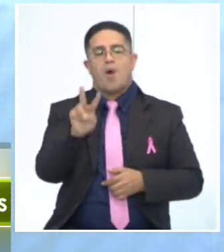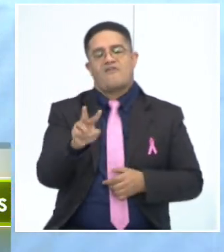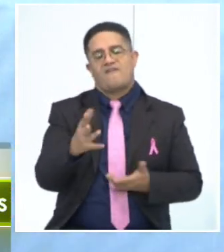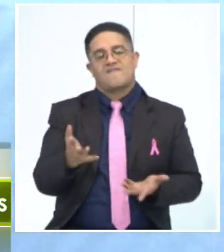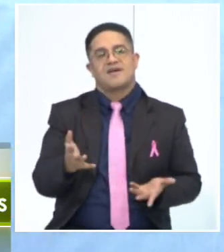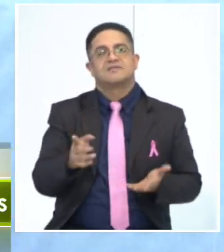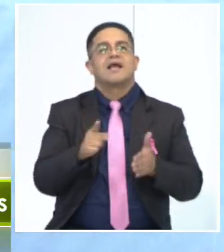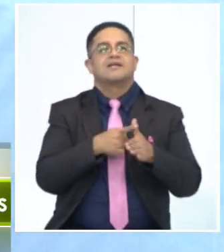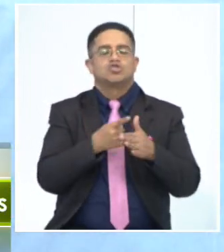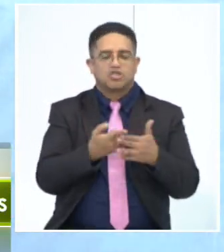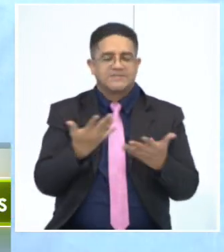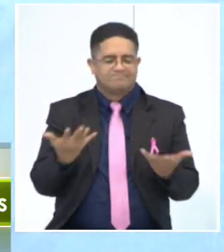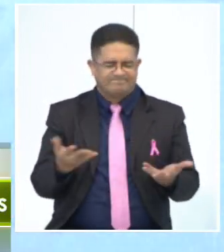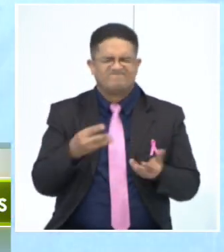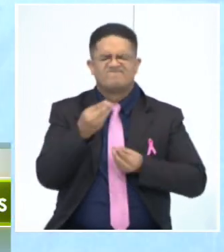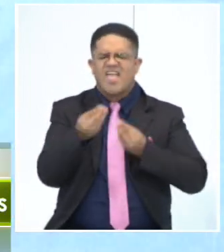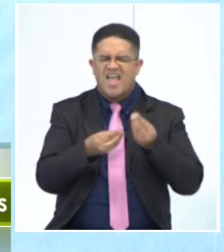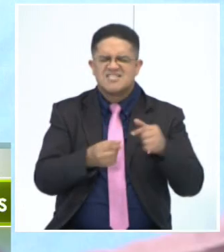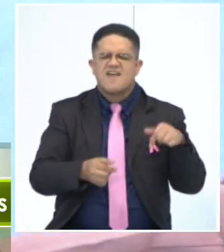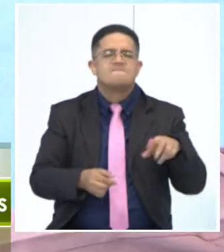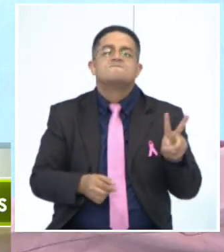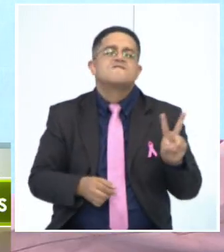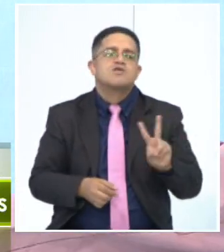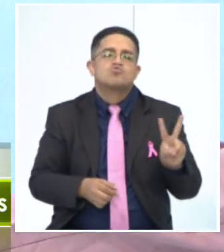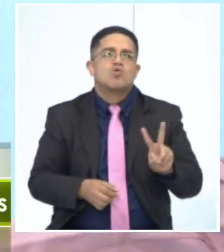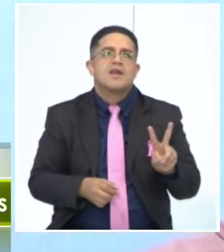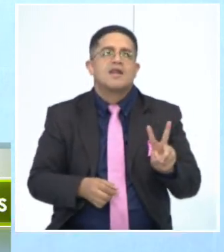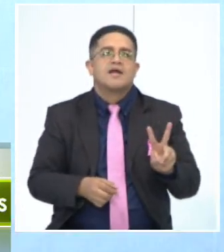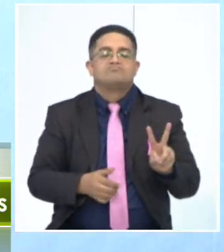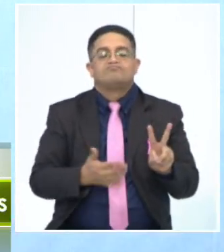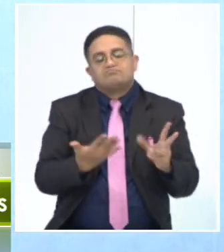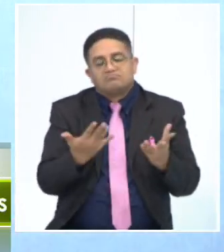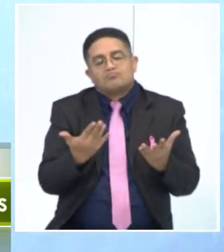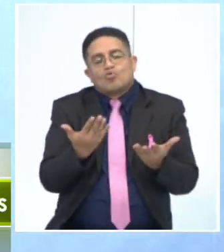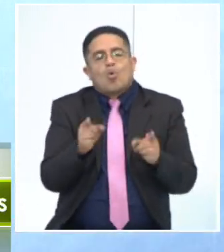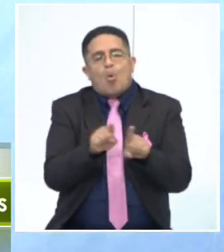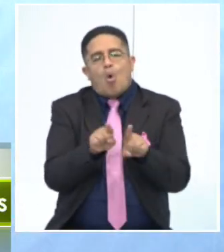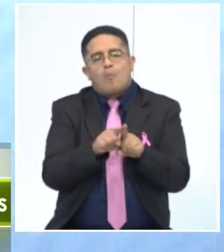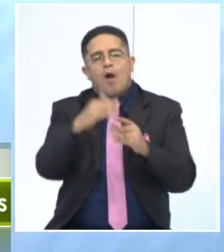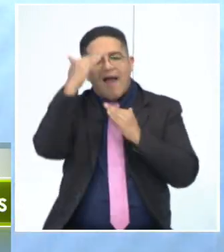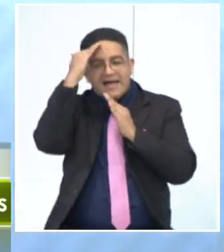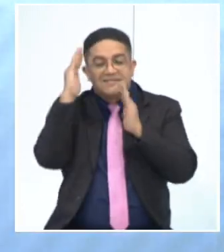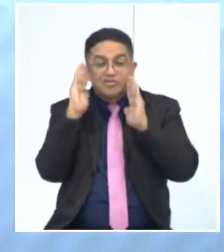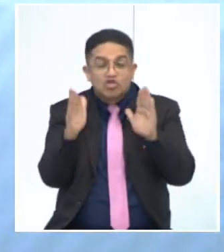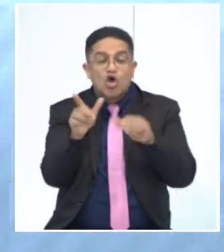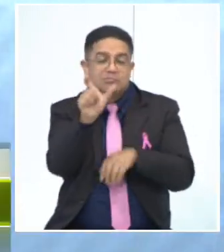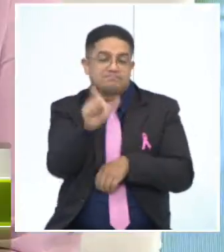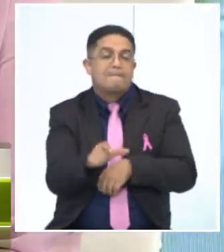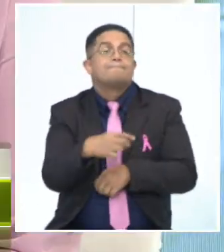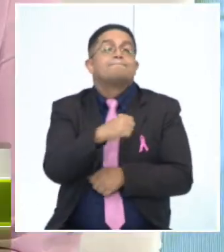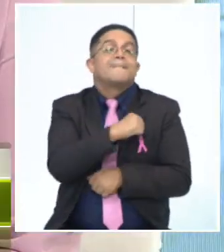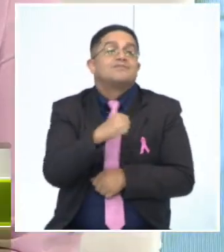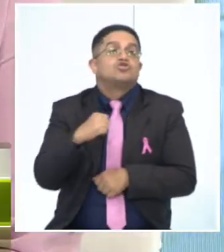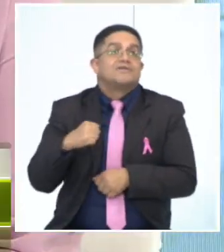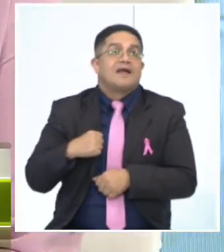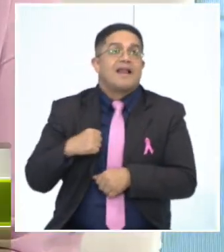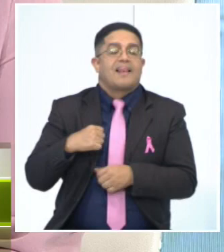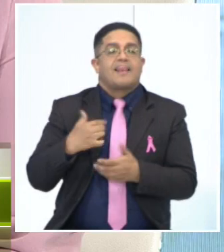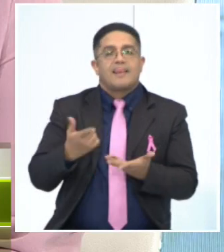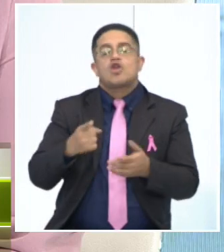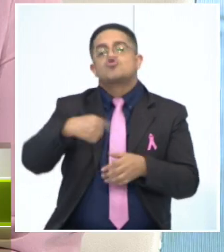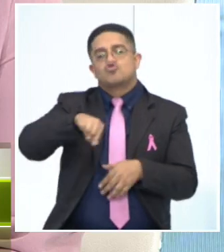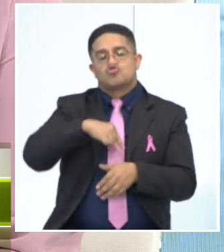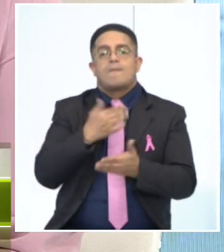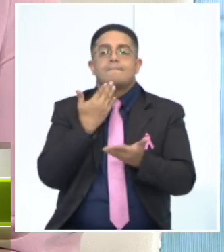mamografía. Entonces, ¿qué es lo que se hace en Venezuela? Como la medicina es un poco personalizada, a diferencia de otros lugares del mundo, pues realmente nosotros le pedimos a